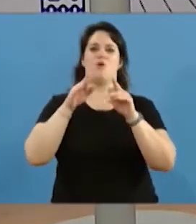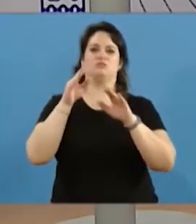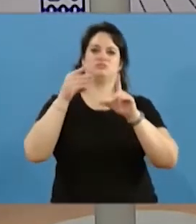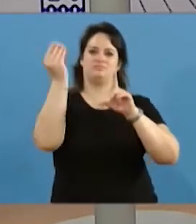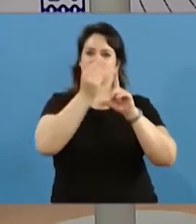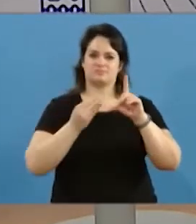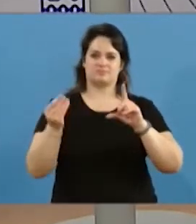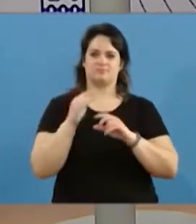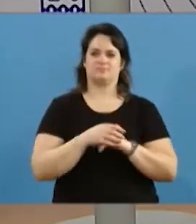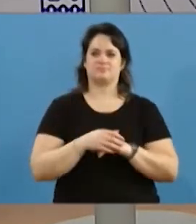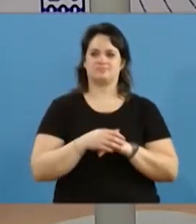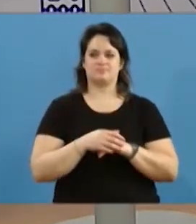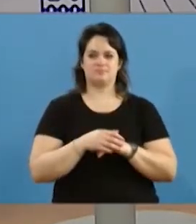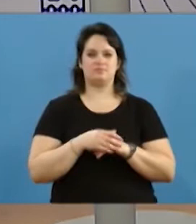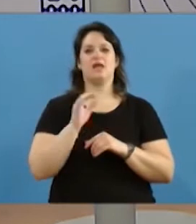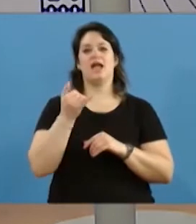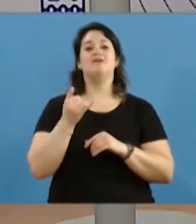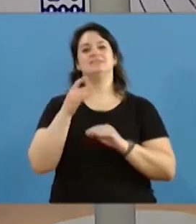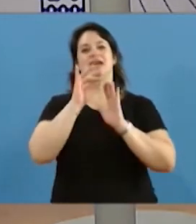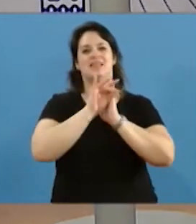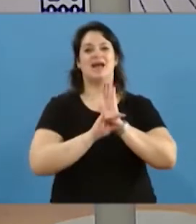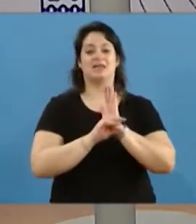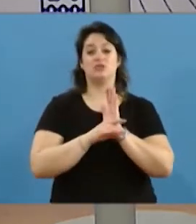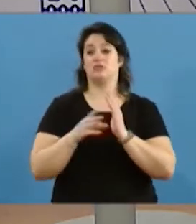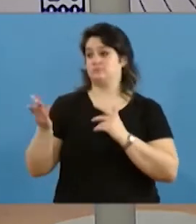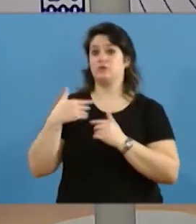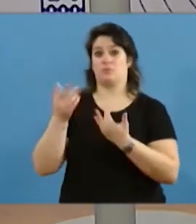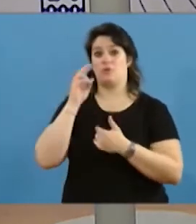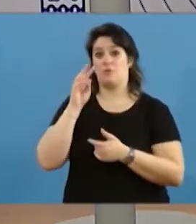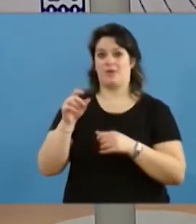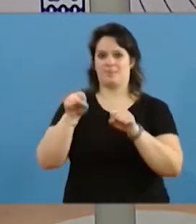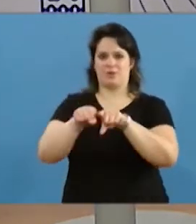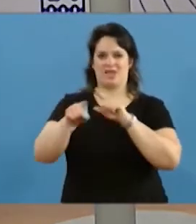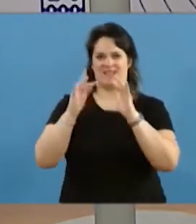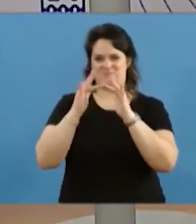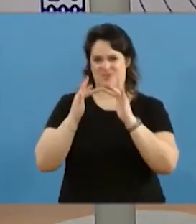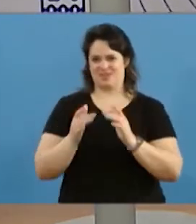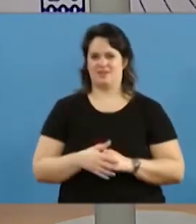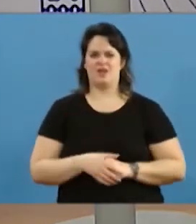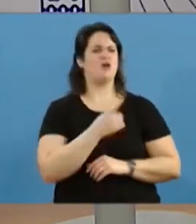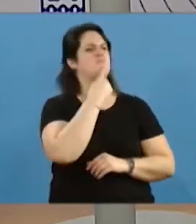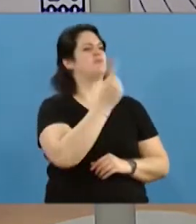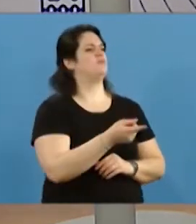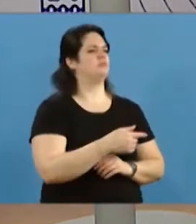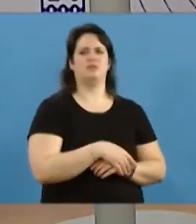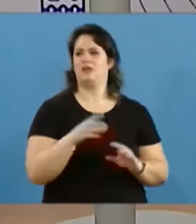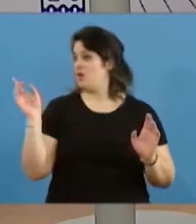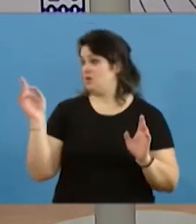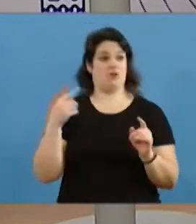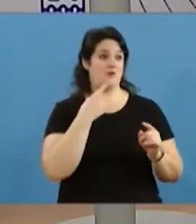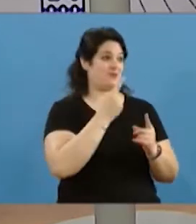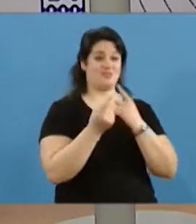y poder contar si se cumplen todos estos datos que Tommy averiguó en la Wikipedia. ¿Sí? Señor, y una pregunta. ¿Puedo